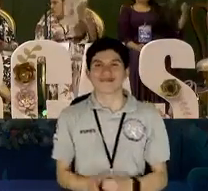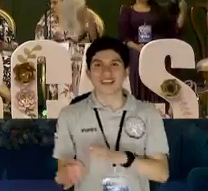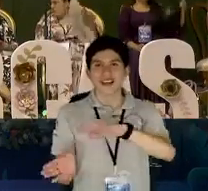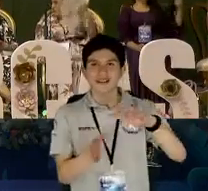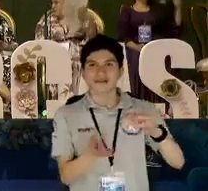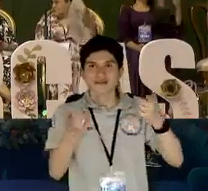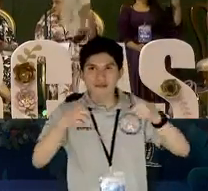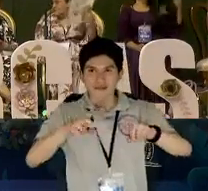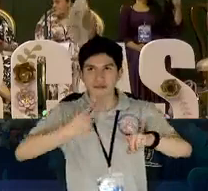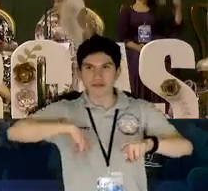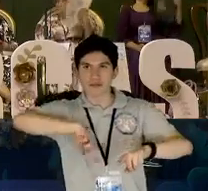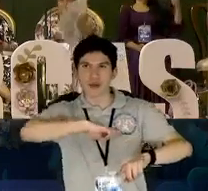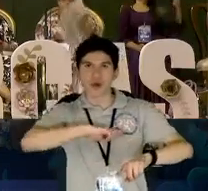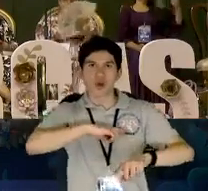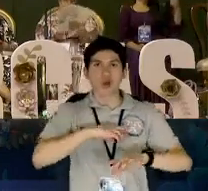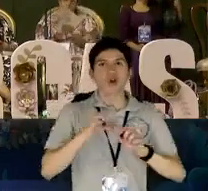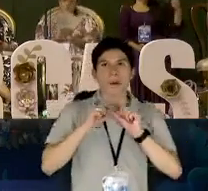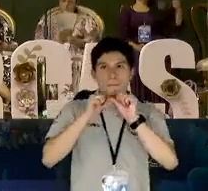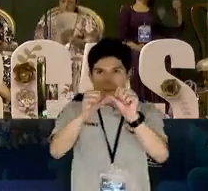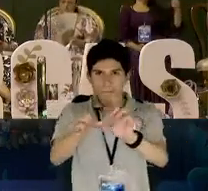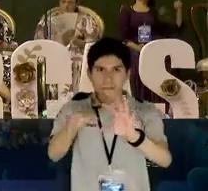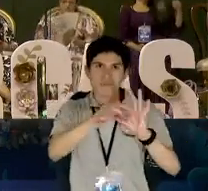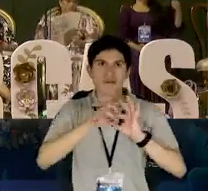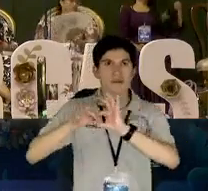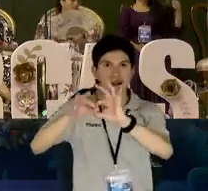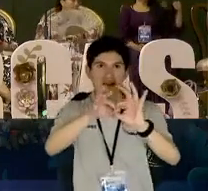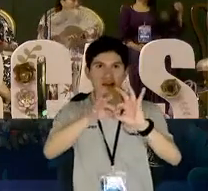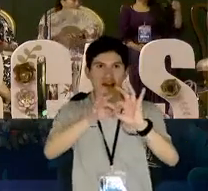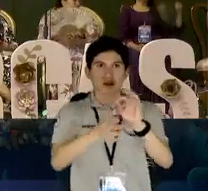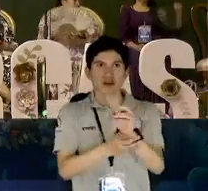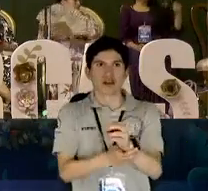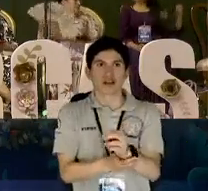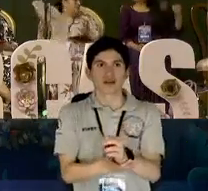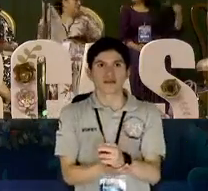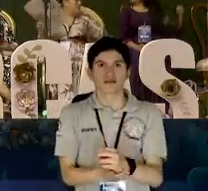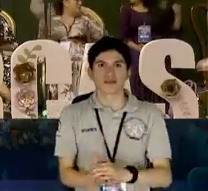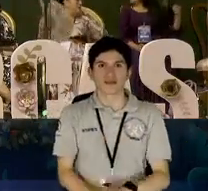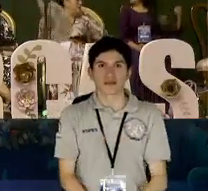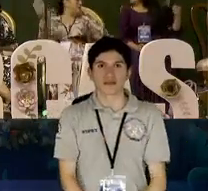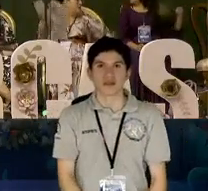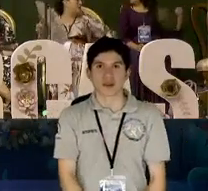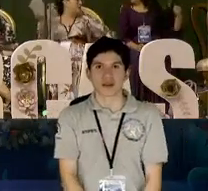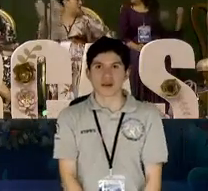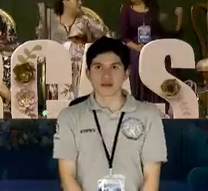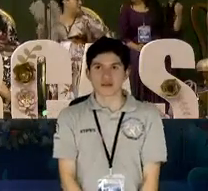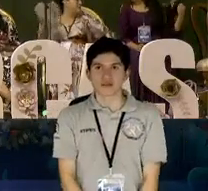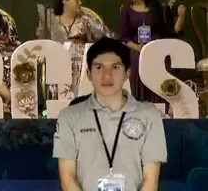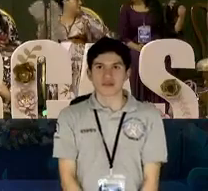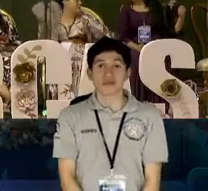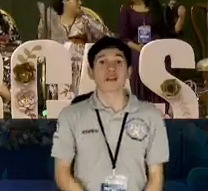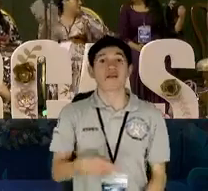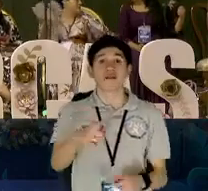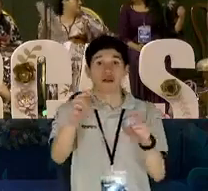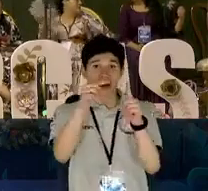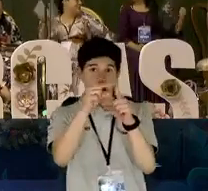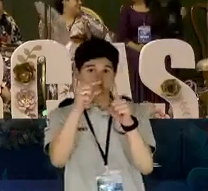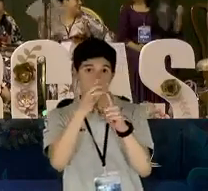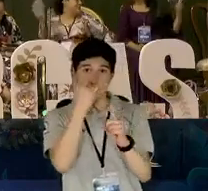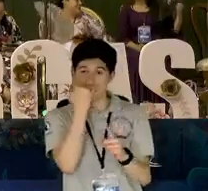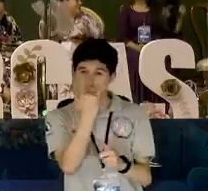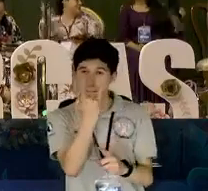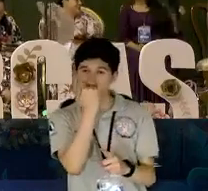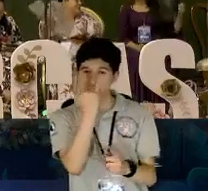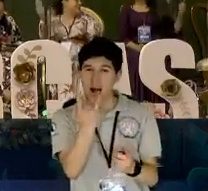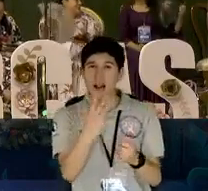hablábamos también de la paz en el texto inicial, ¿cierto? Y entonces hay una palabra también bien interesante, y es